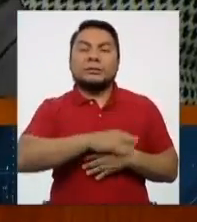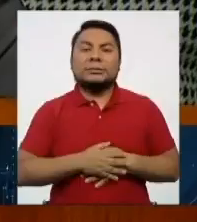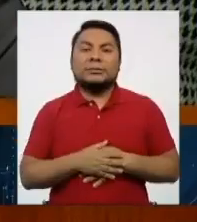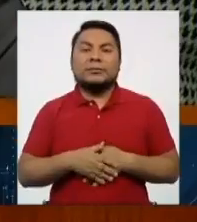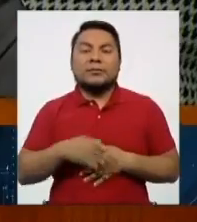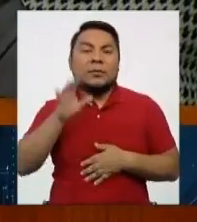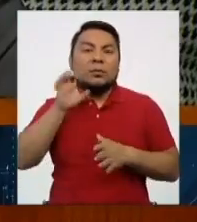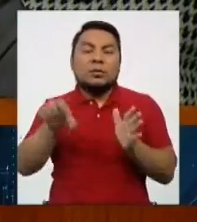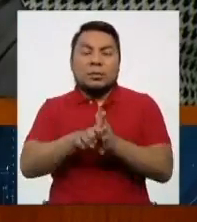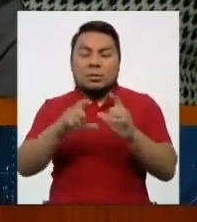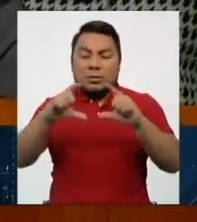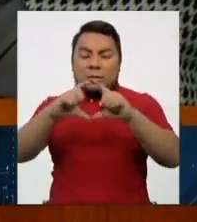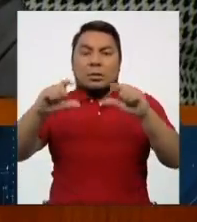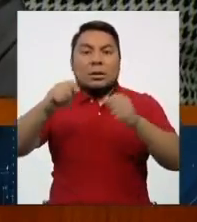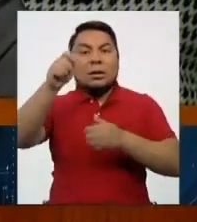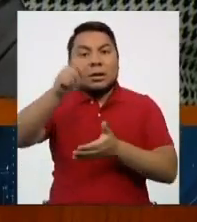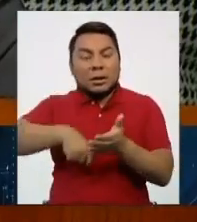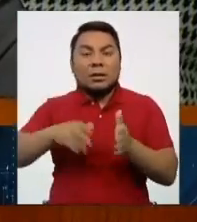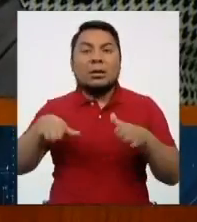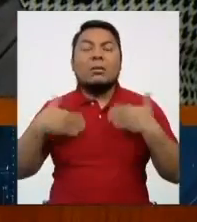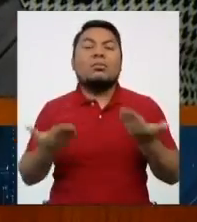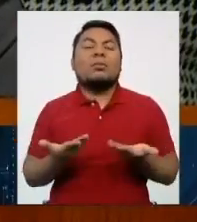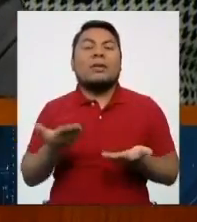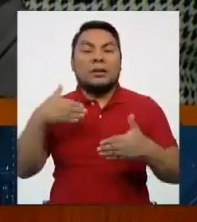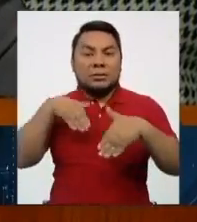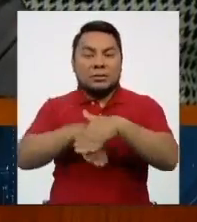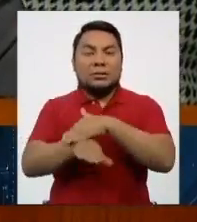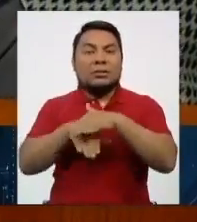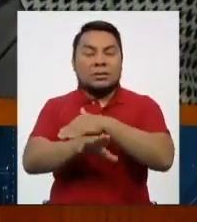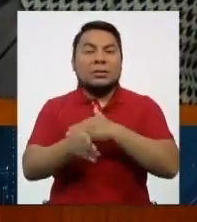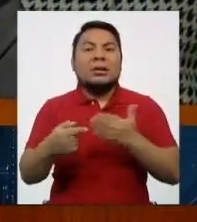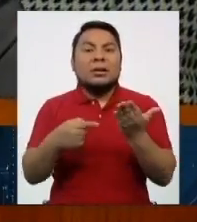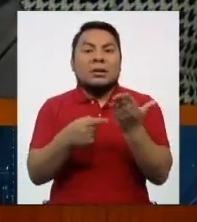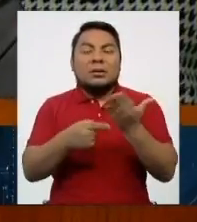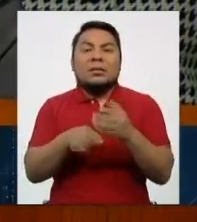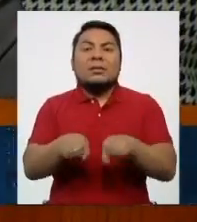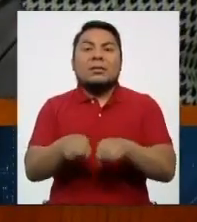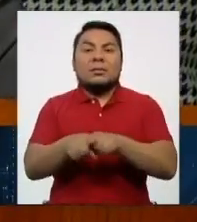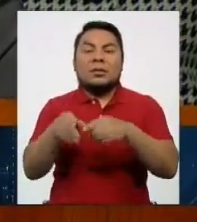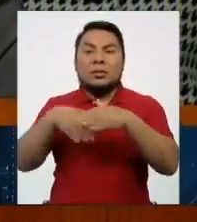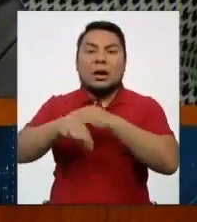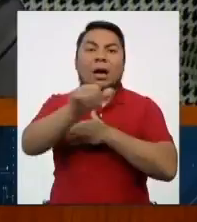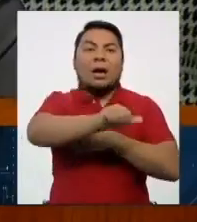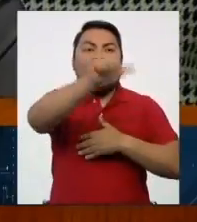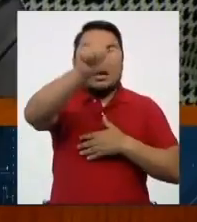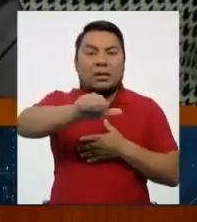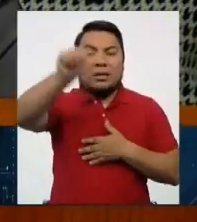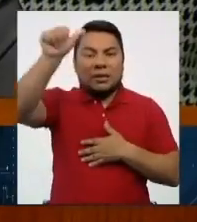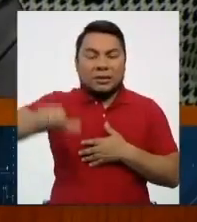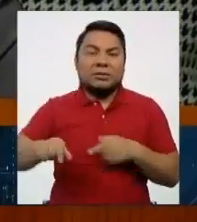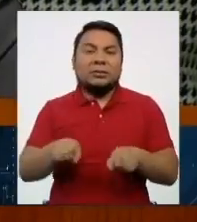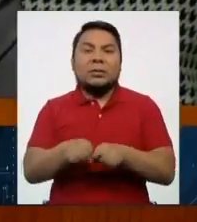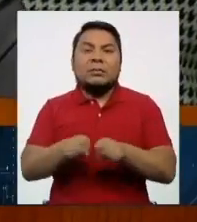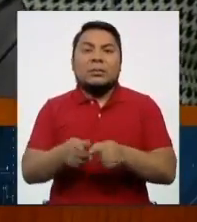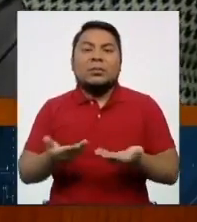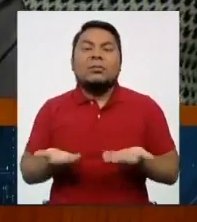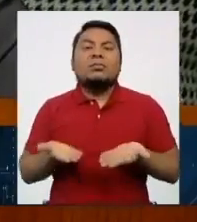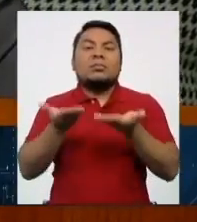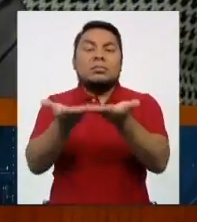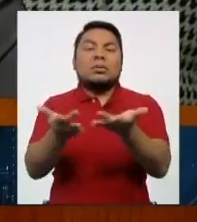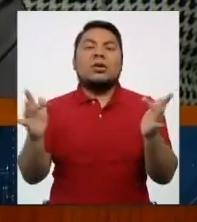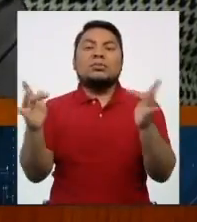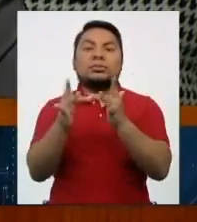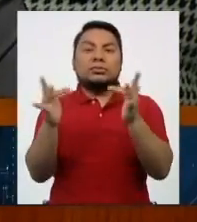tarjeta andina de migración virtual o electrónica, el acceso al roaming andino y la puesta en marcha de la